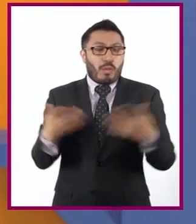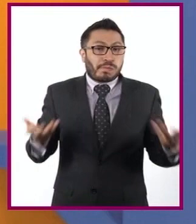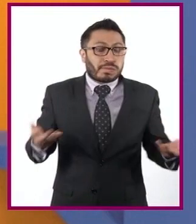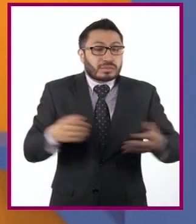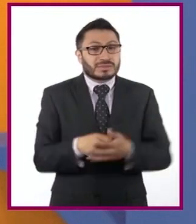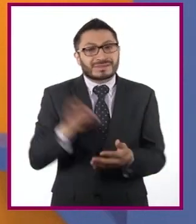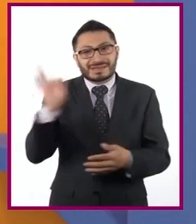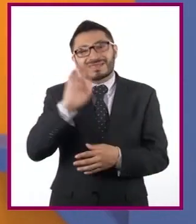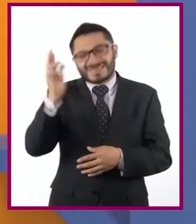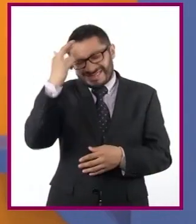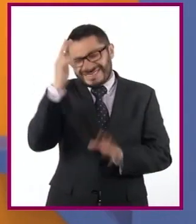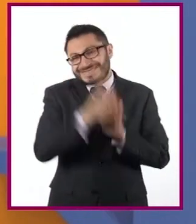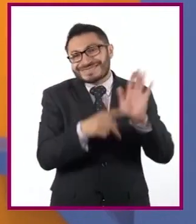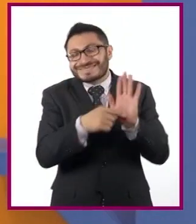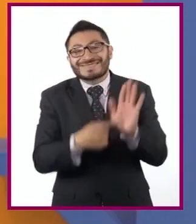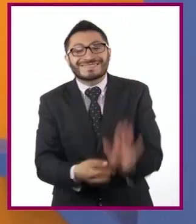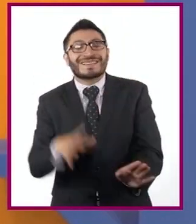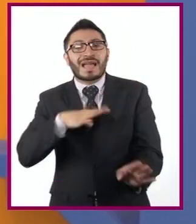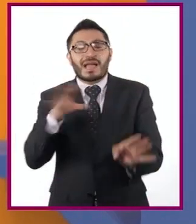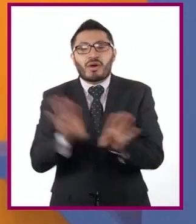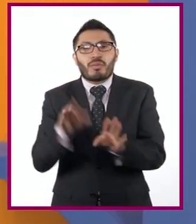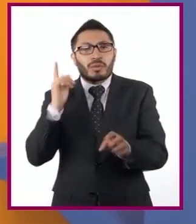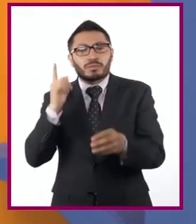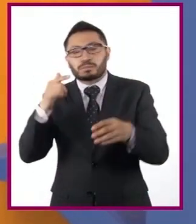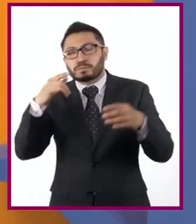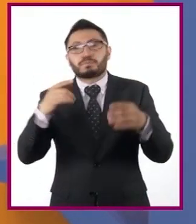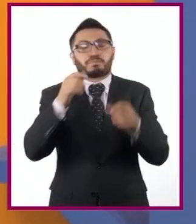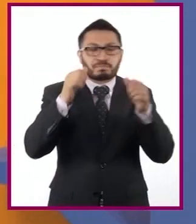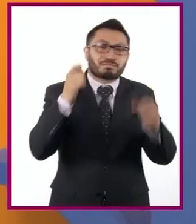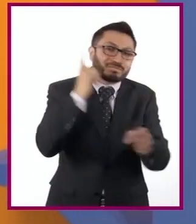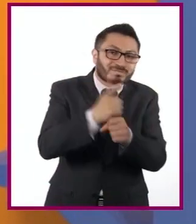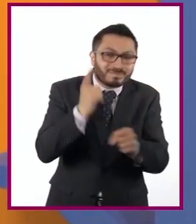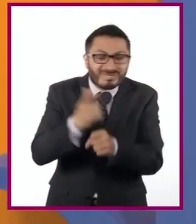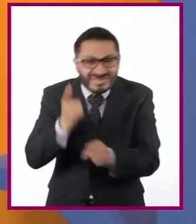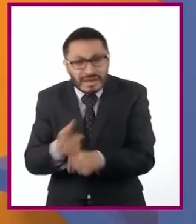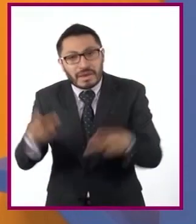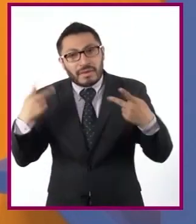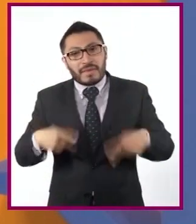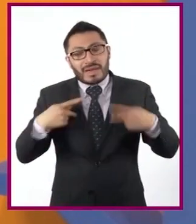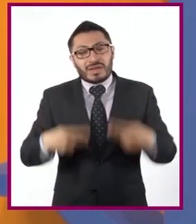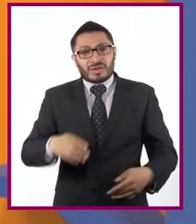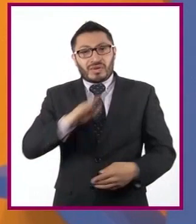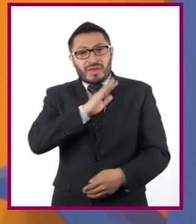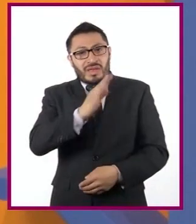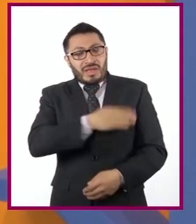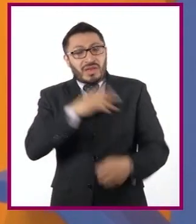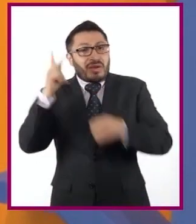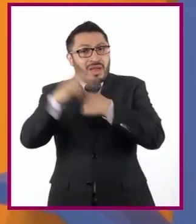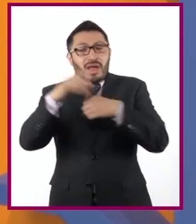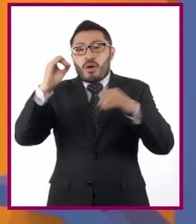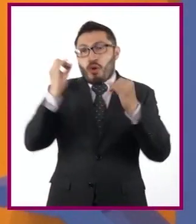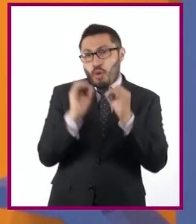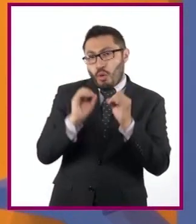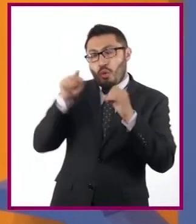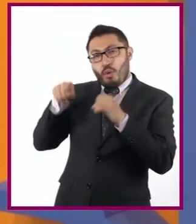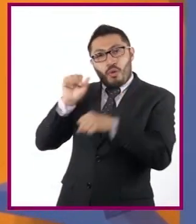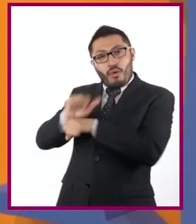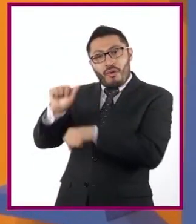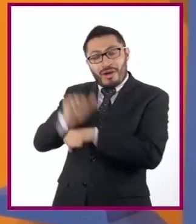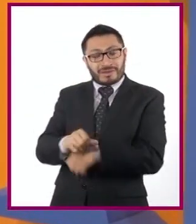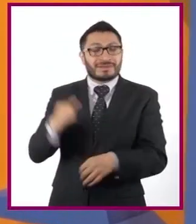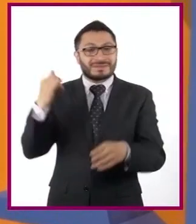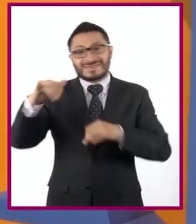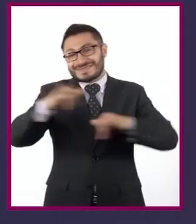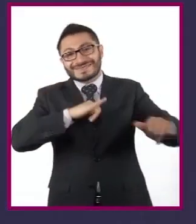Si recuerdan el video, nos podemos dar cuenta que tanto la persona de origen español como el argentino, al menos en el factor